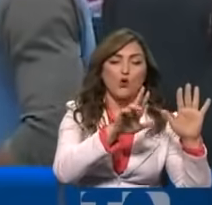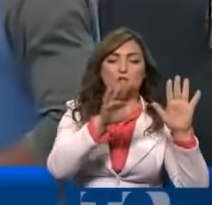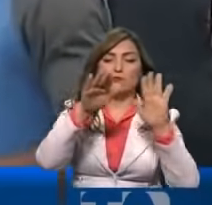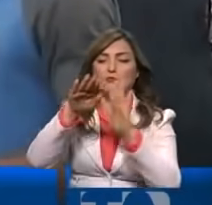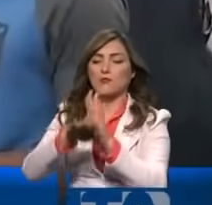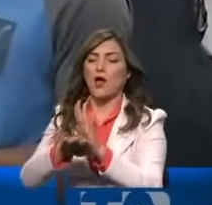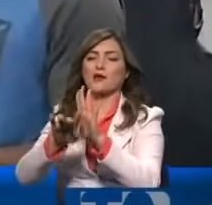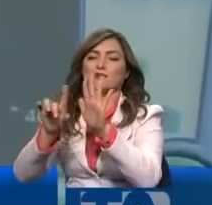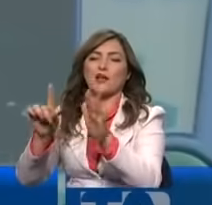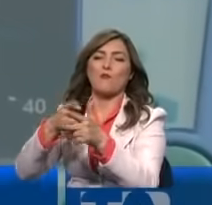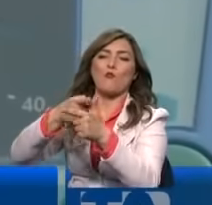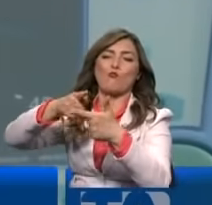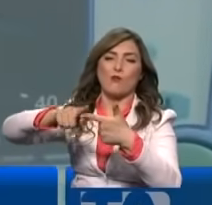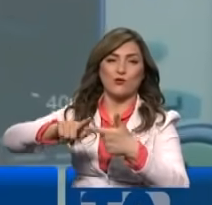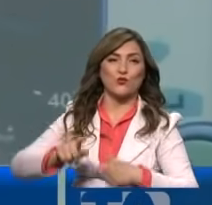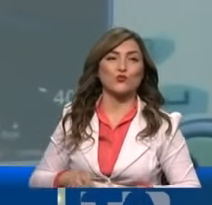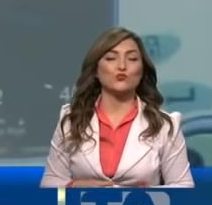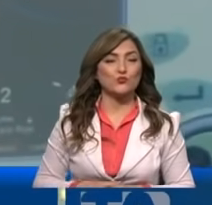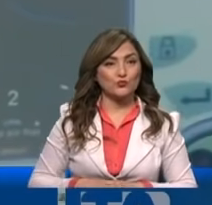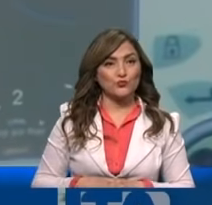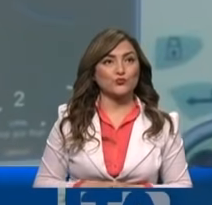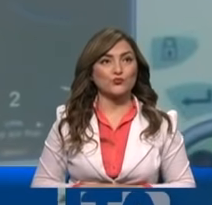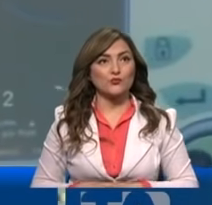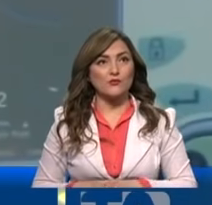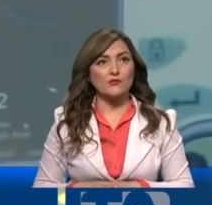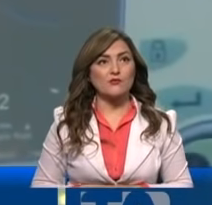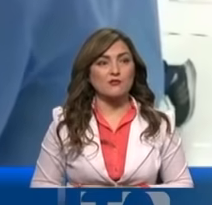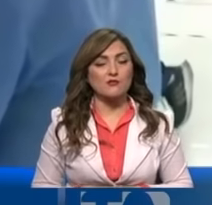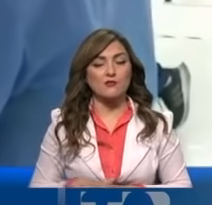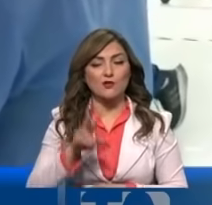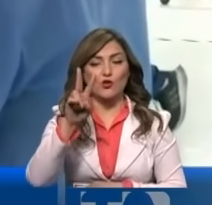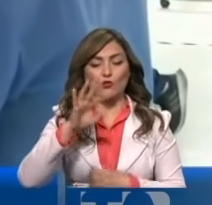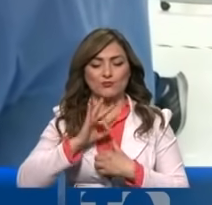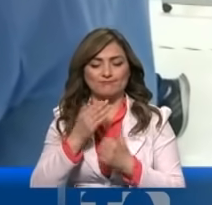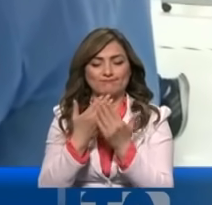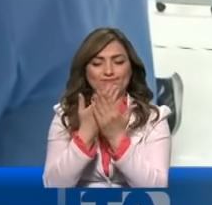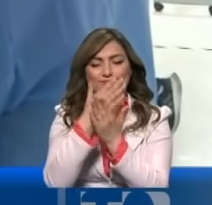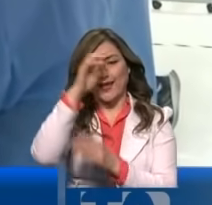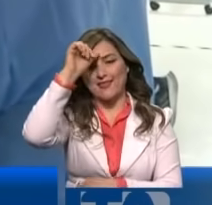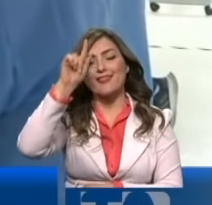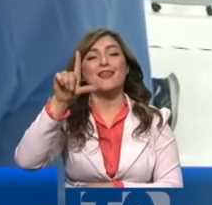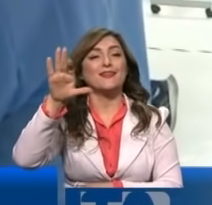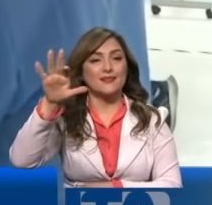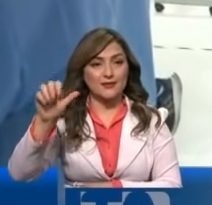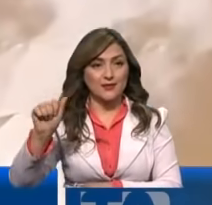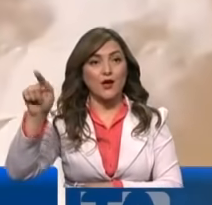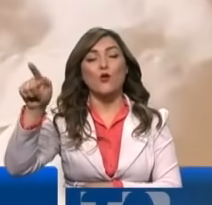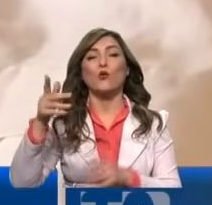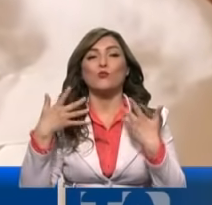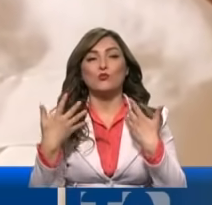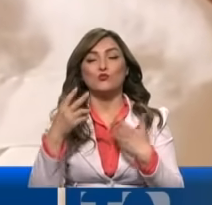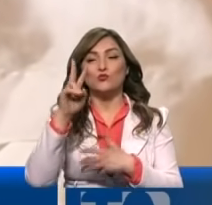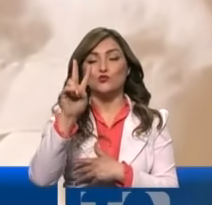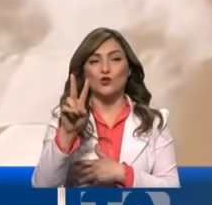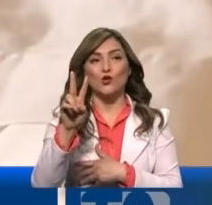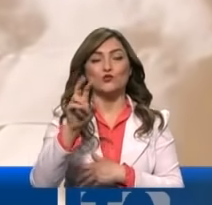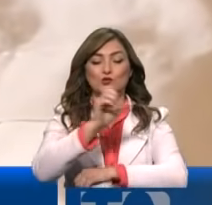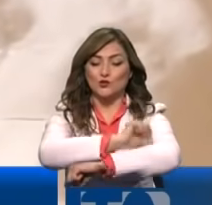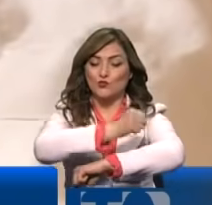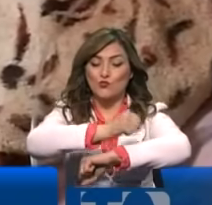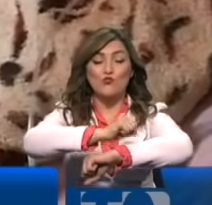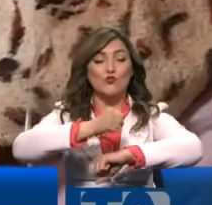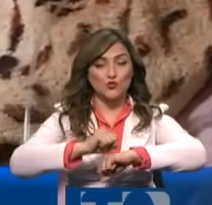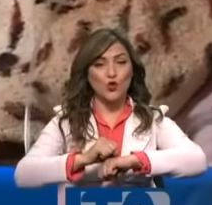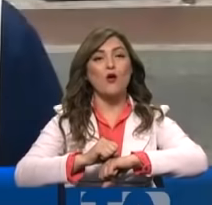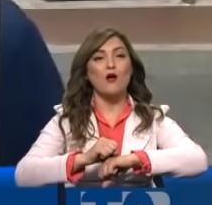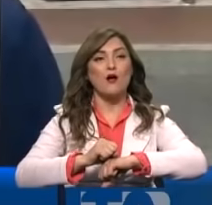promedio. Sobre los 2 casos de la variante Delta en Guayaquil y el caso detectado en San Borondón, Carlos Farjat, director de la Mesa Técnica de Salud,